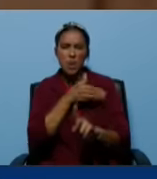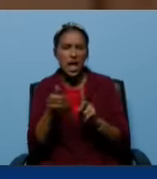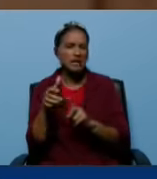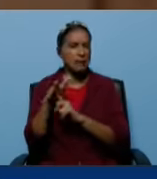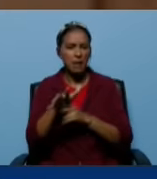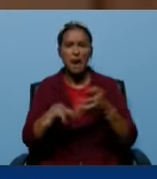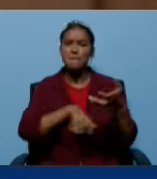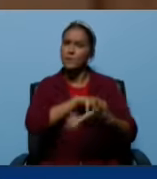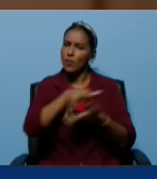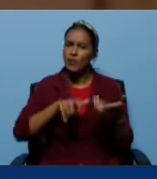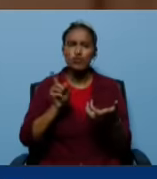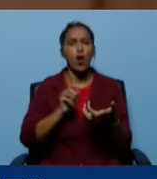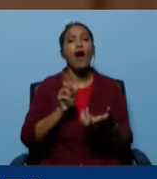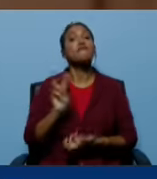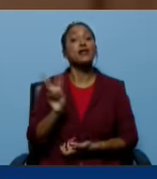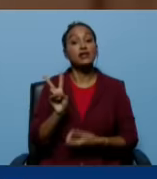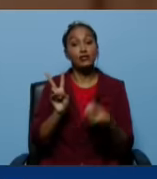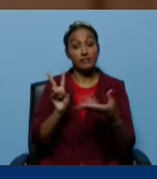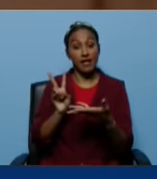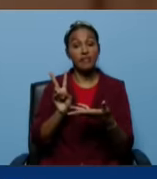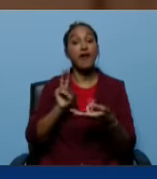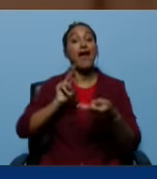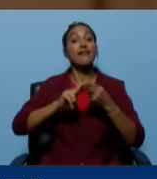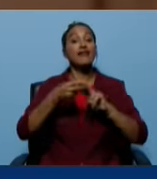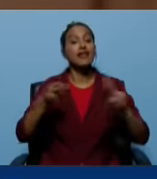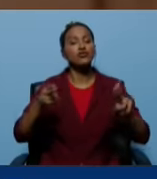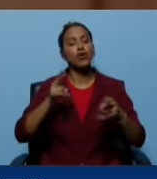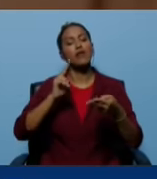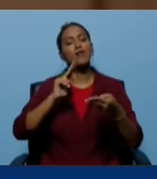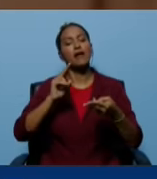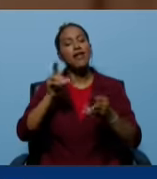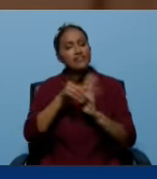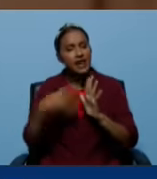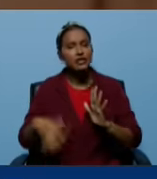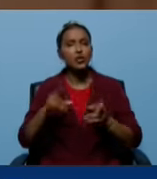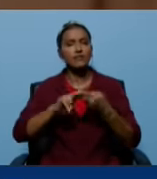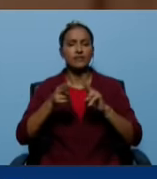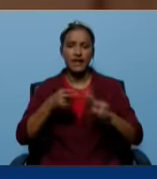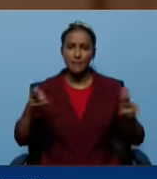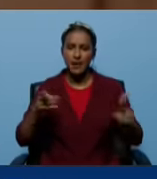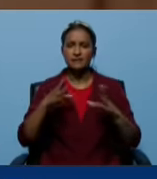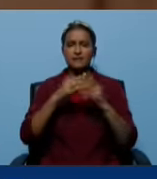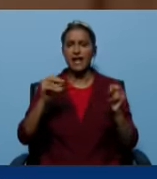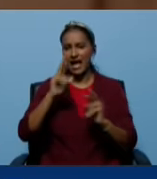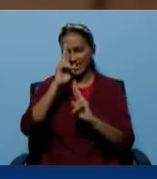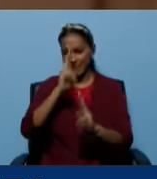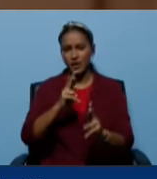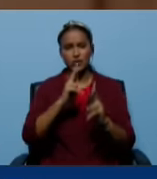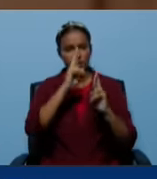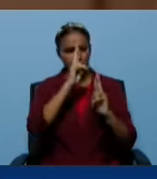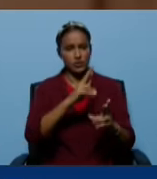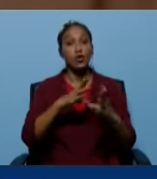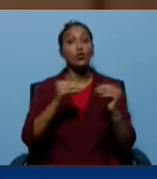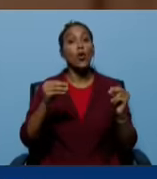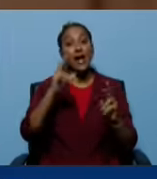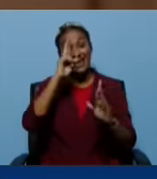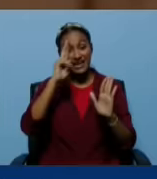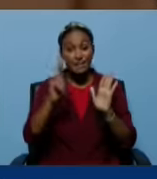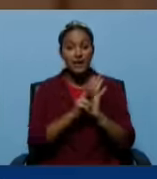la garantía de la paz y el respeto de todas y todos, el que es precisamente el respeto a los derechos